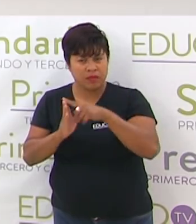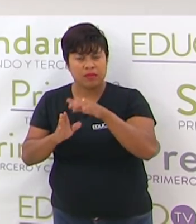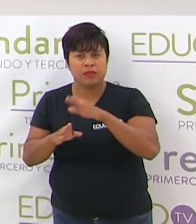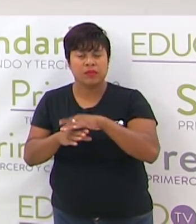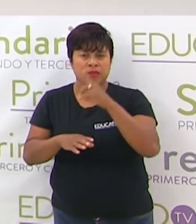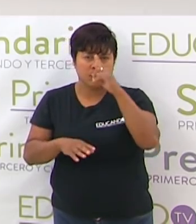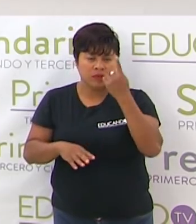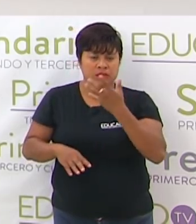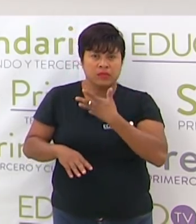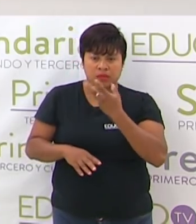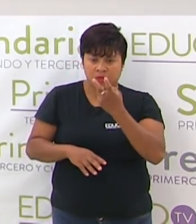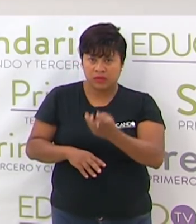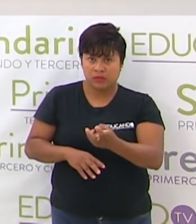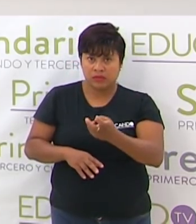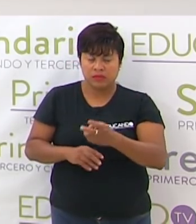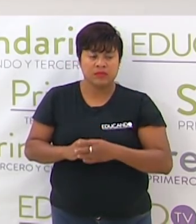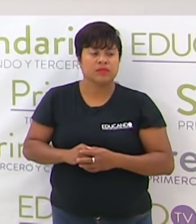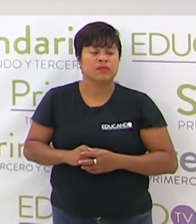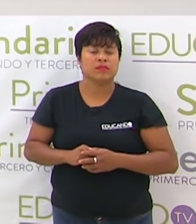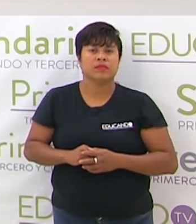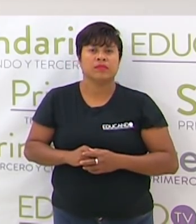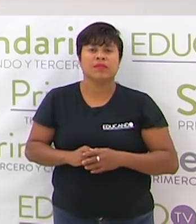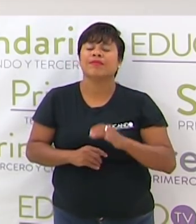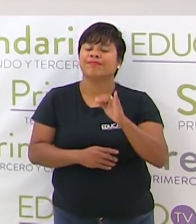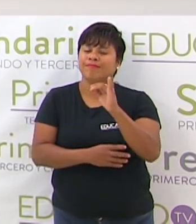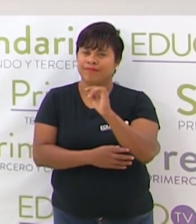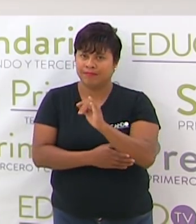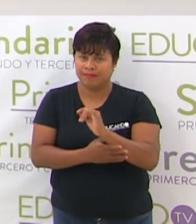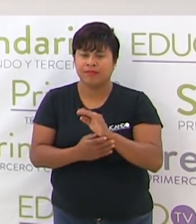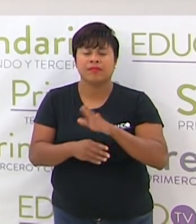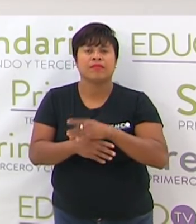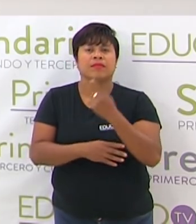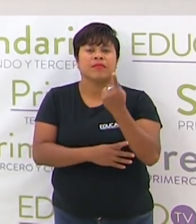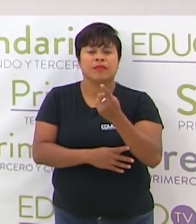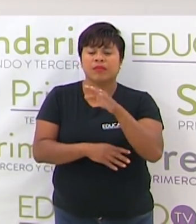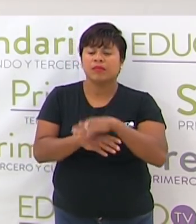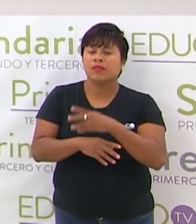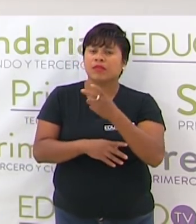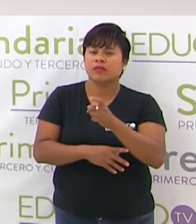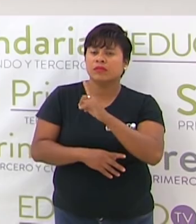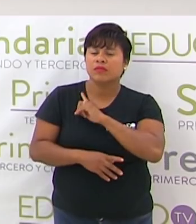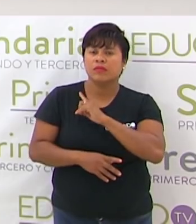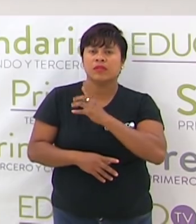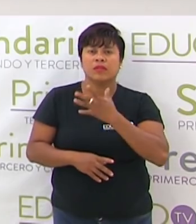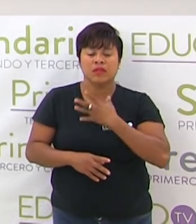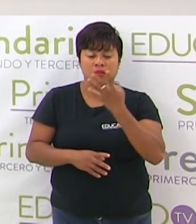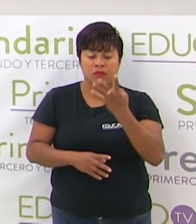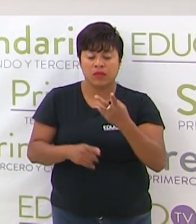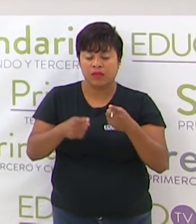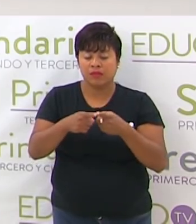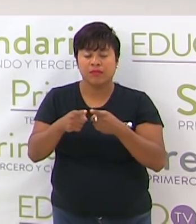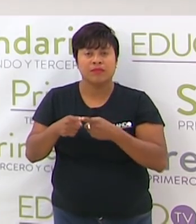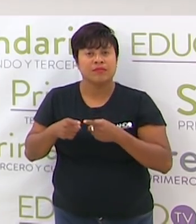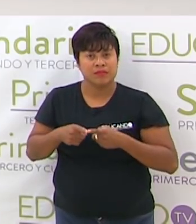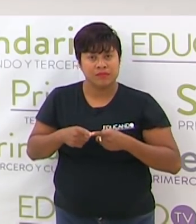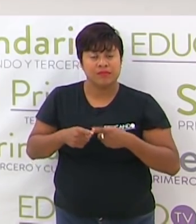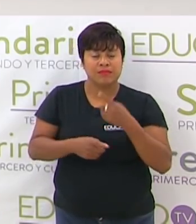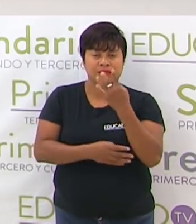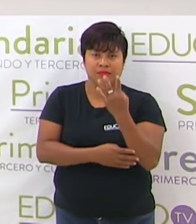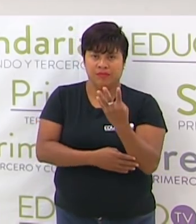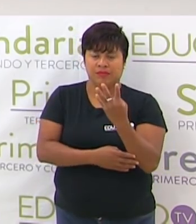más fácil que obtener estas? Sí, ¿verdad? ¿Por qué? Porque esta solamente tiene ¿cuántos lados?